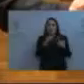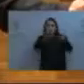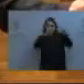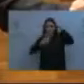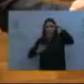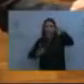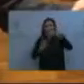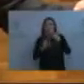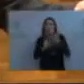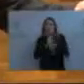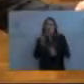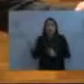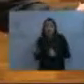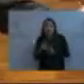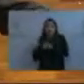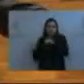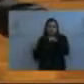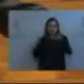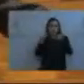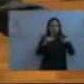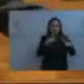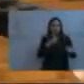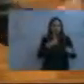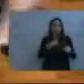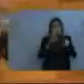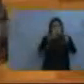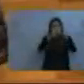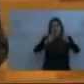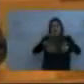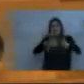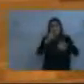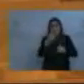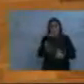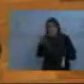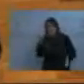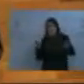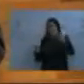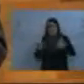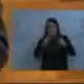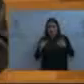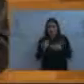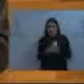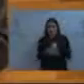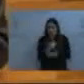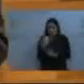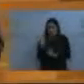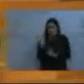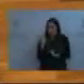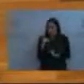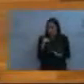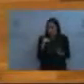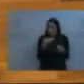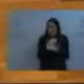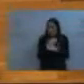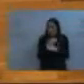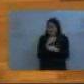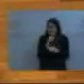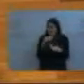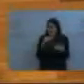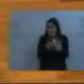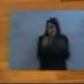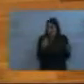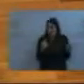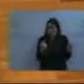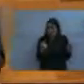a los bomberos a desalojar 2 edificios de Puigmargule, octubre de 2016, recientes, ¿eh? Es decir, no han